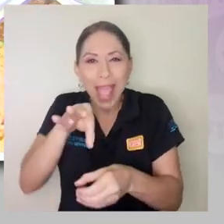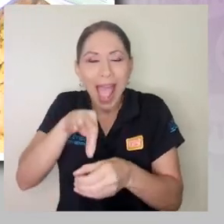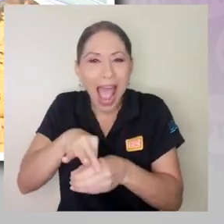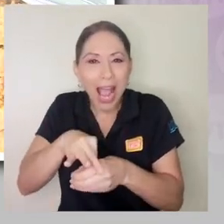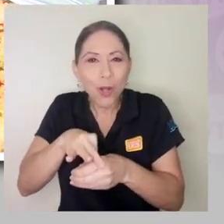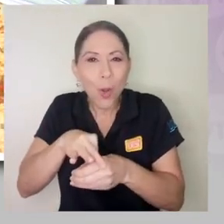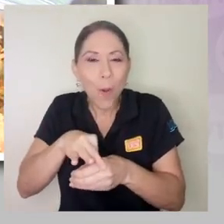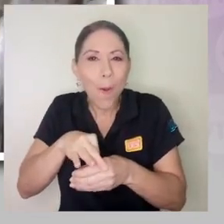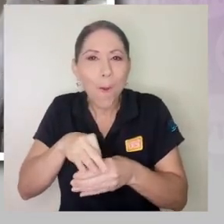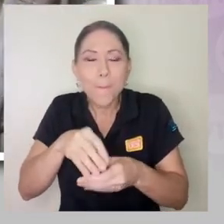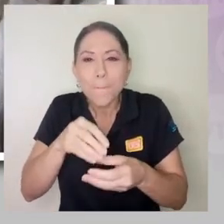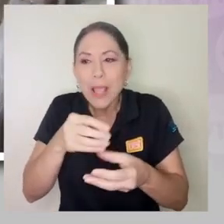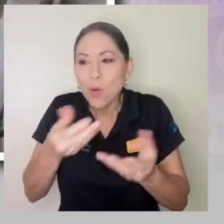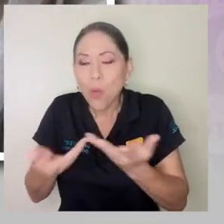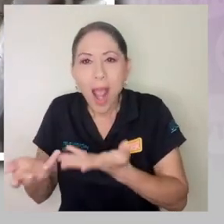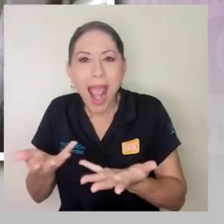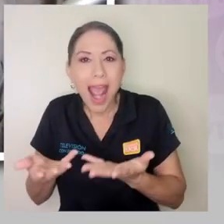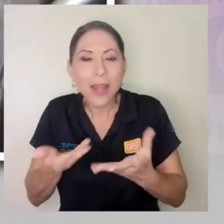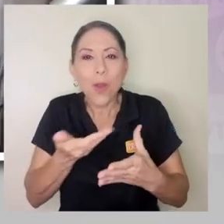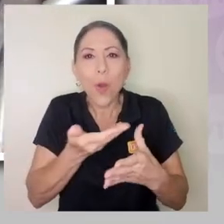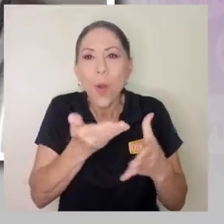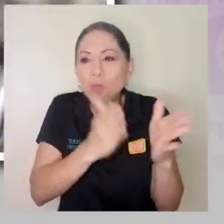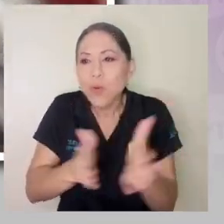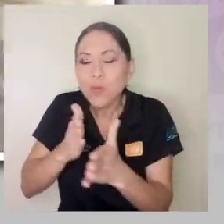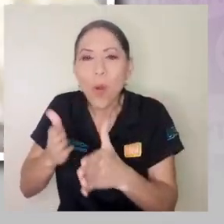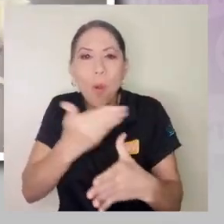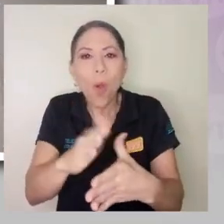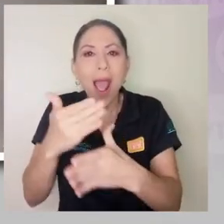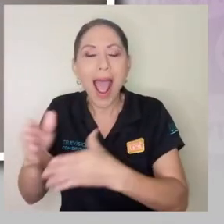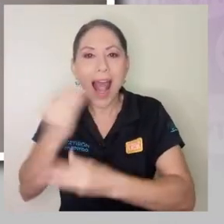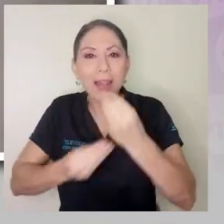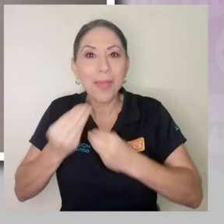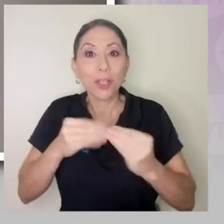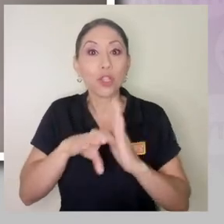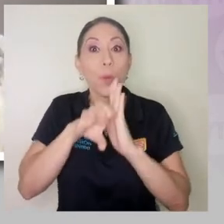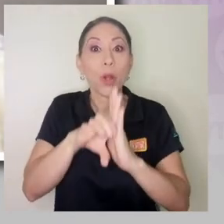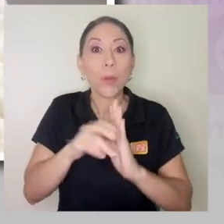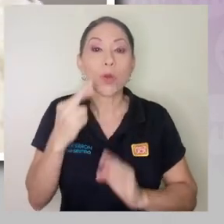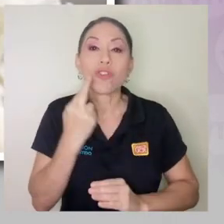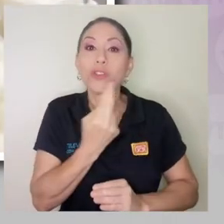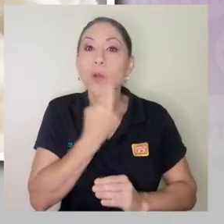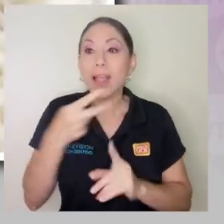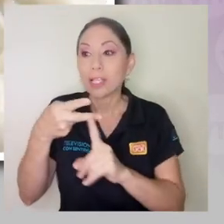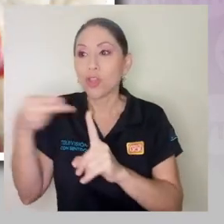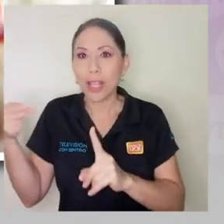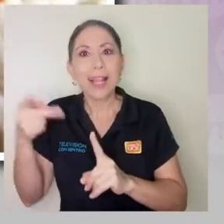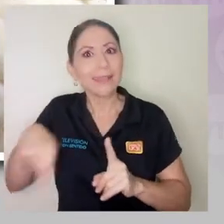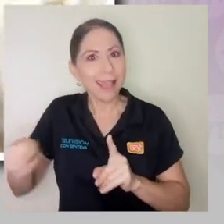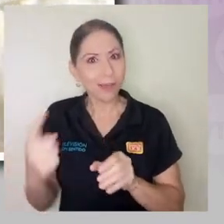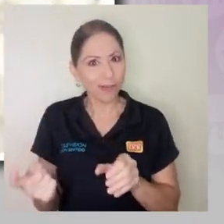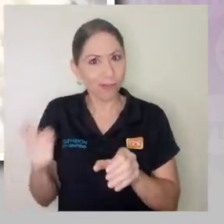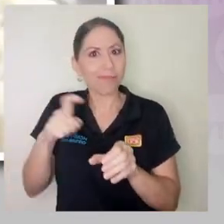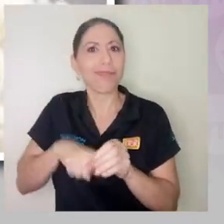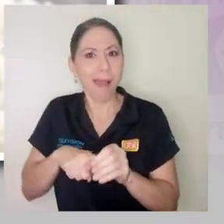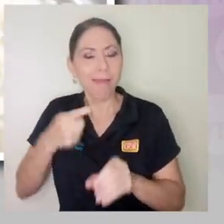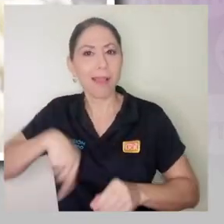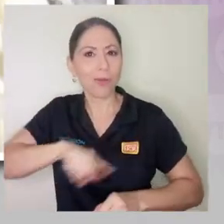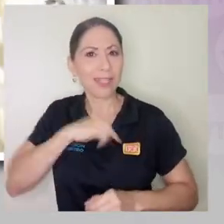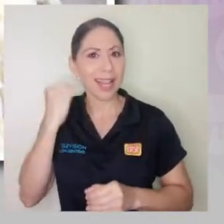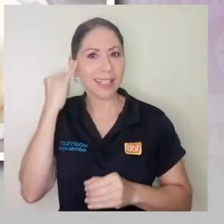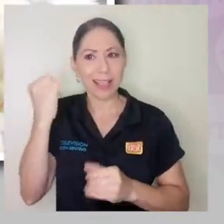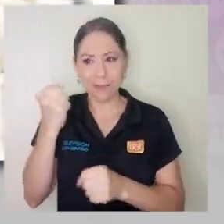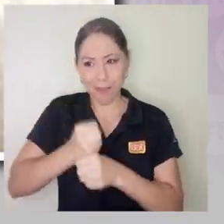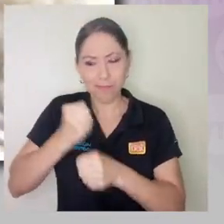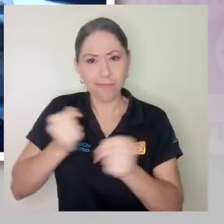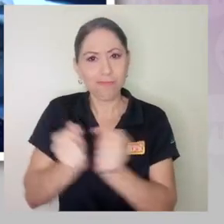el sector de restauración, por ejemplo, restaurantes, hoteles han sido socios de nuestra iniciativa también, todo este sector, y se